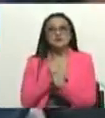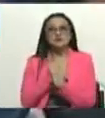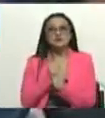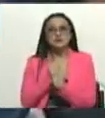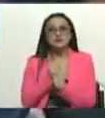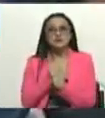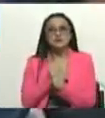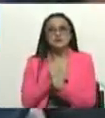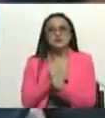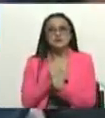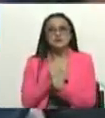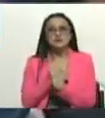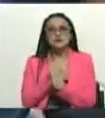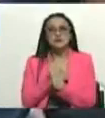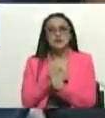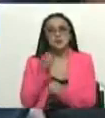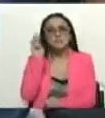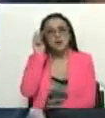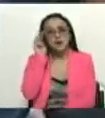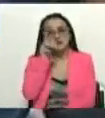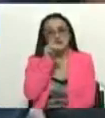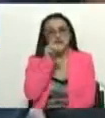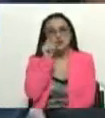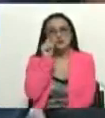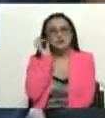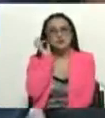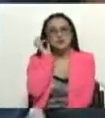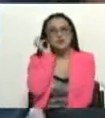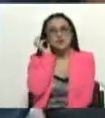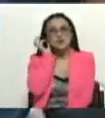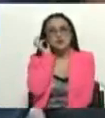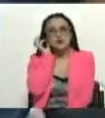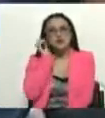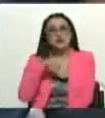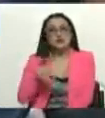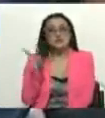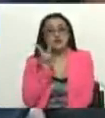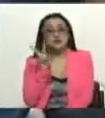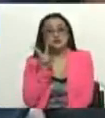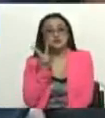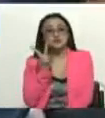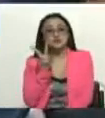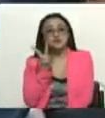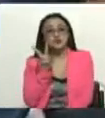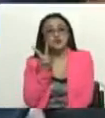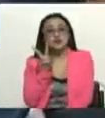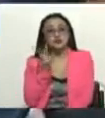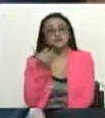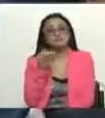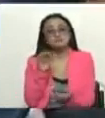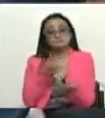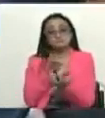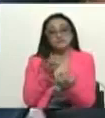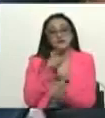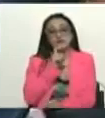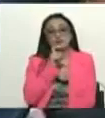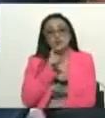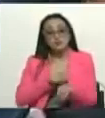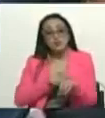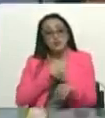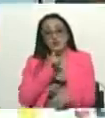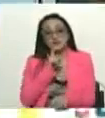el trabajo de los maestros, de los docentes en nuestro país, enfrentando coyunturas difíciles en un